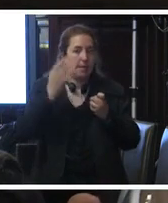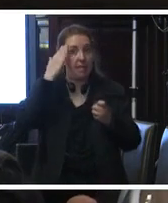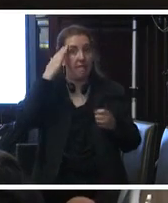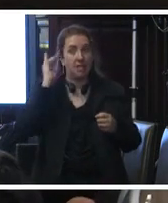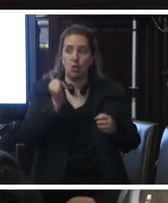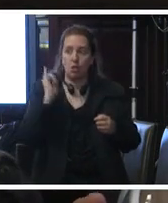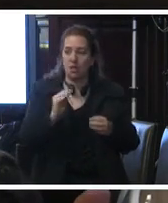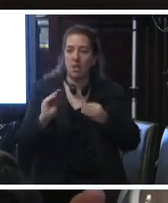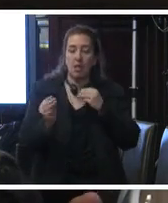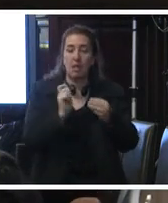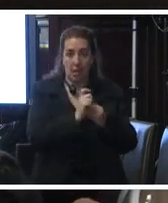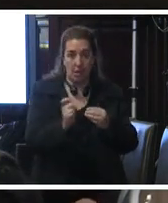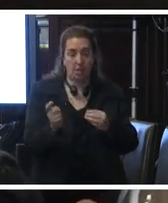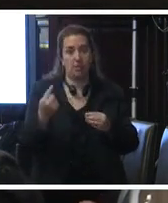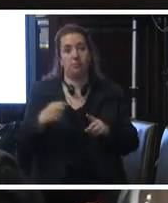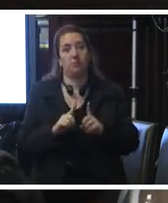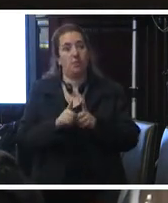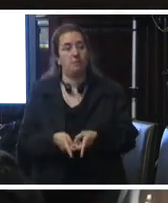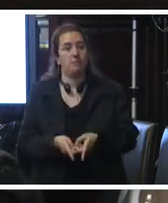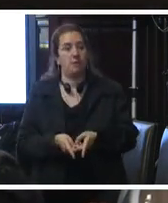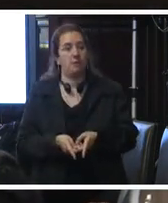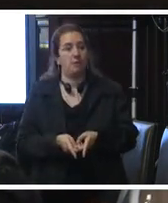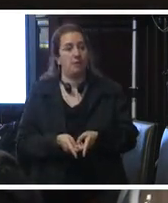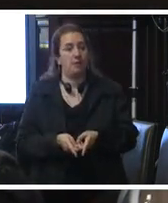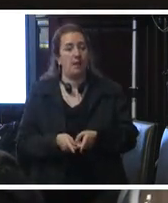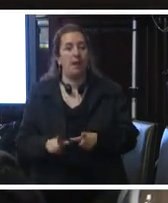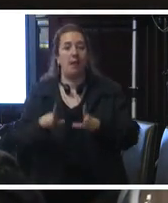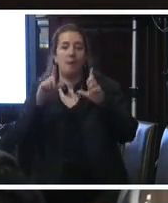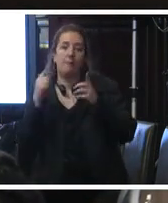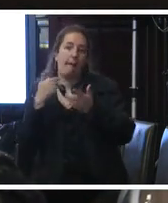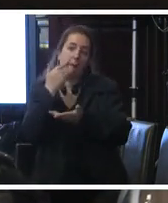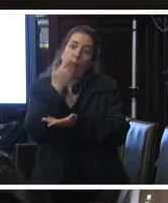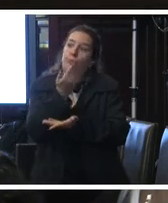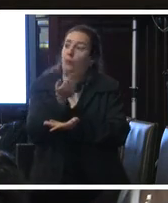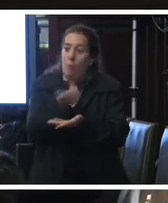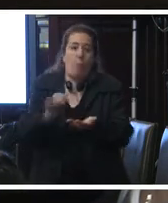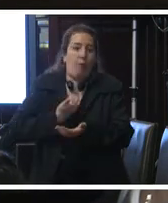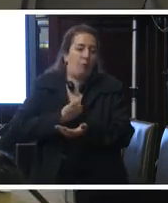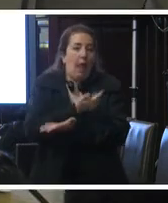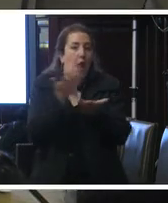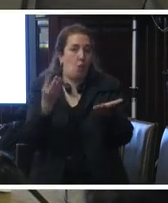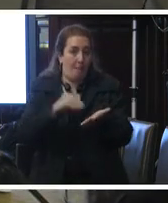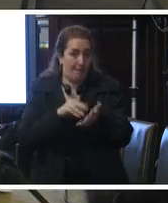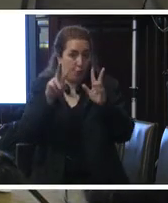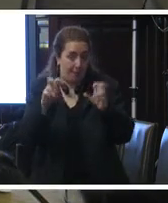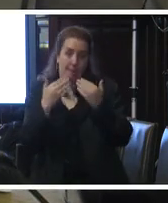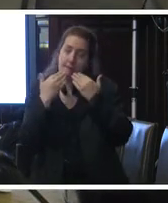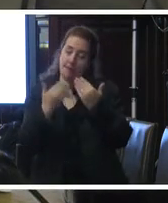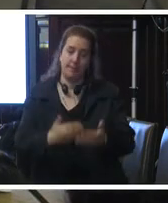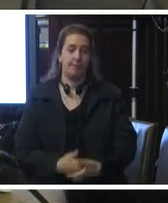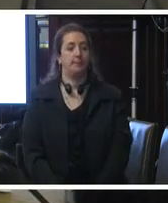pero seguramente ustedes tienen mucha información también que brindarnos al respecto. Muchísimas gracias.